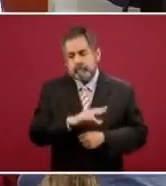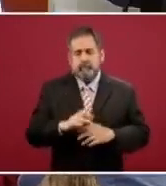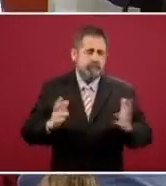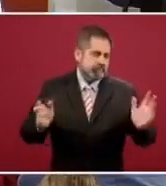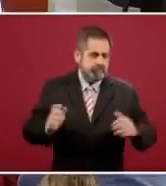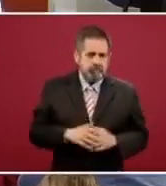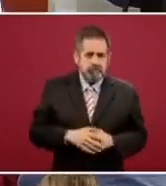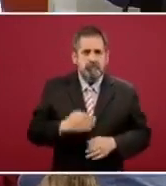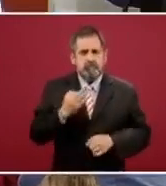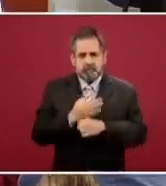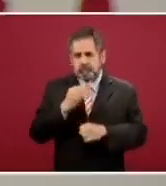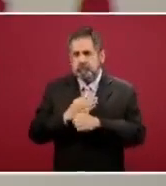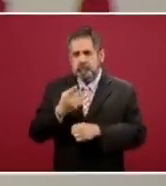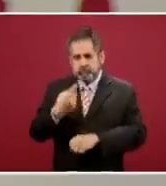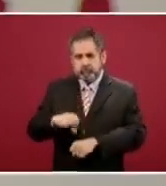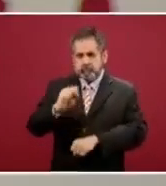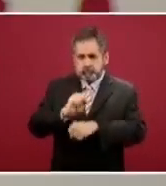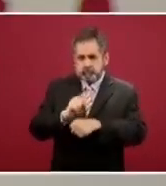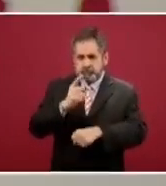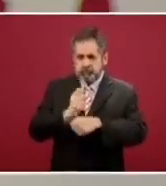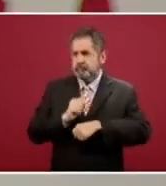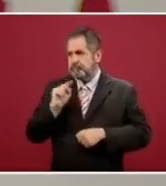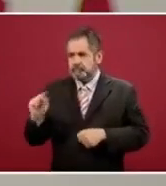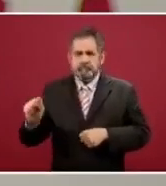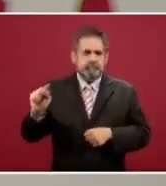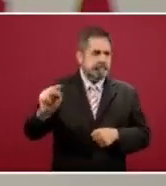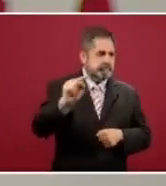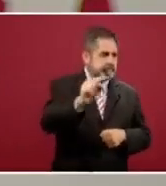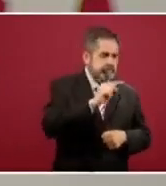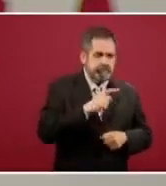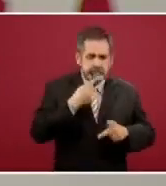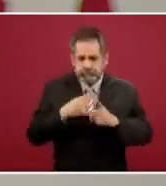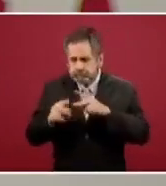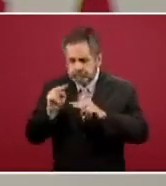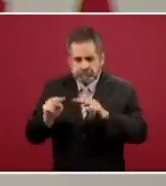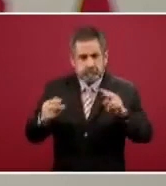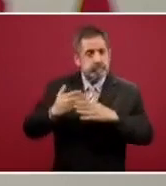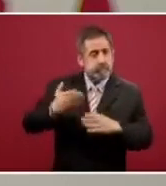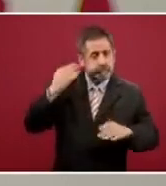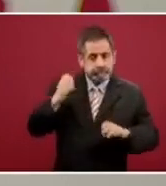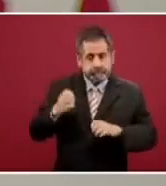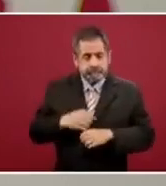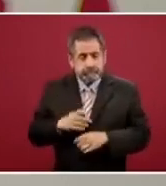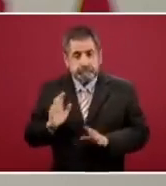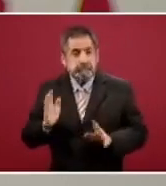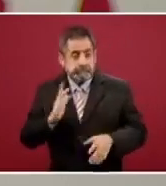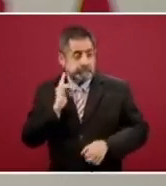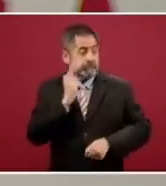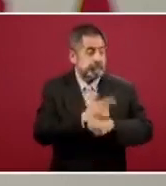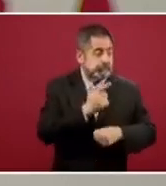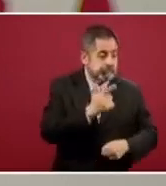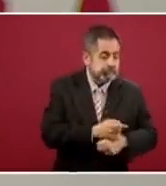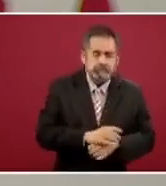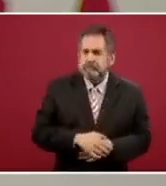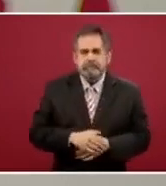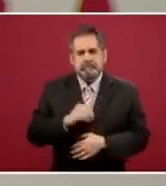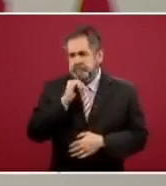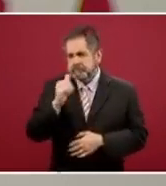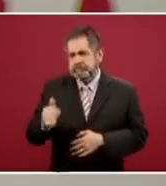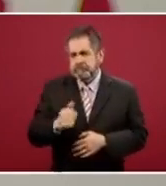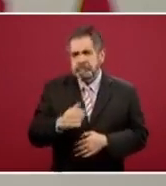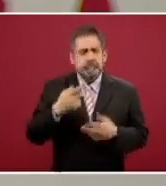en las rondas semanales que hacemos de esta vigilancia y que empezamos desde enero, no se han encontrado coronavirus